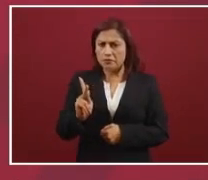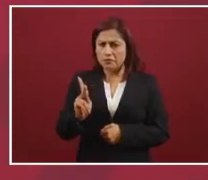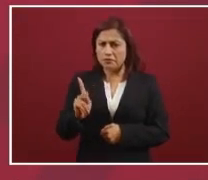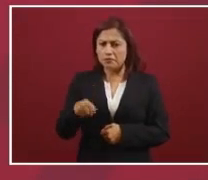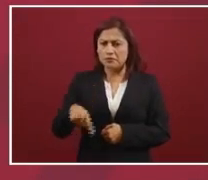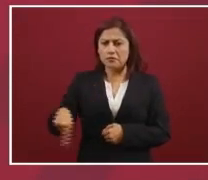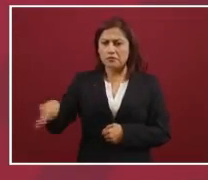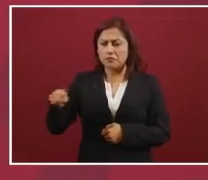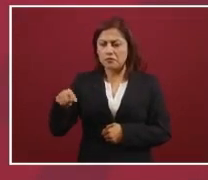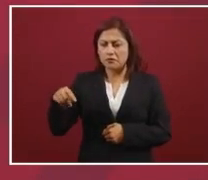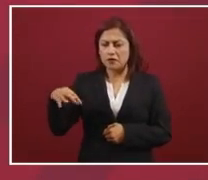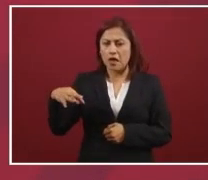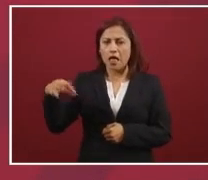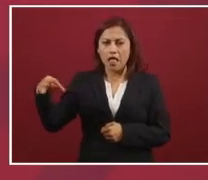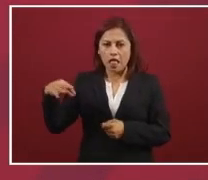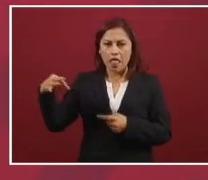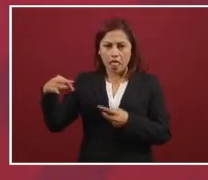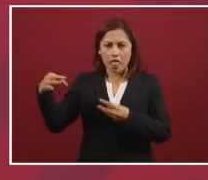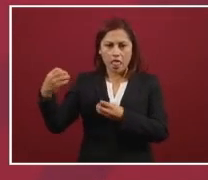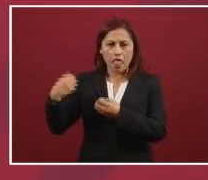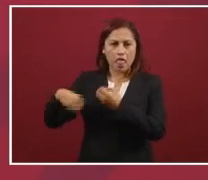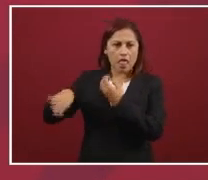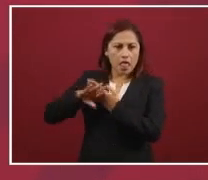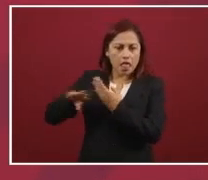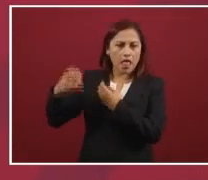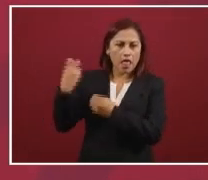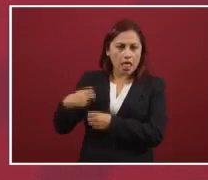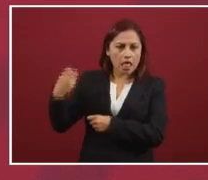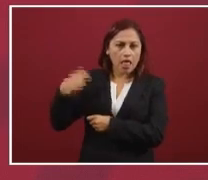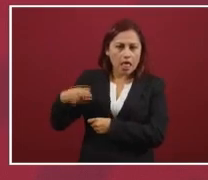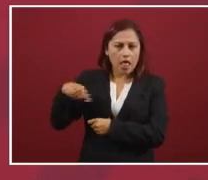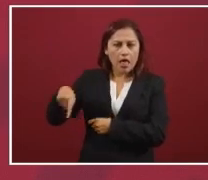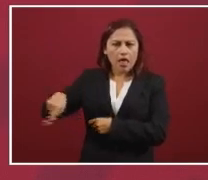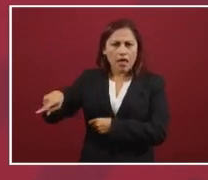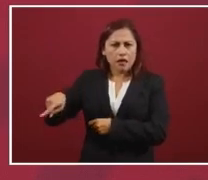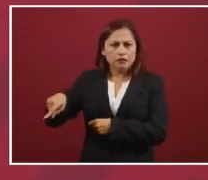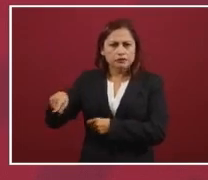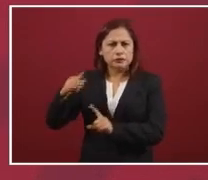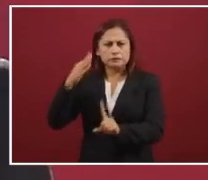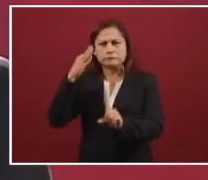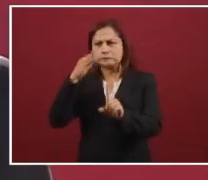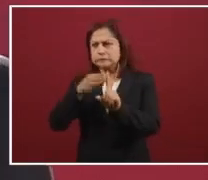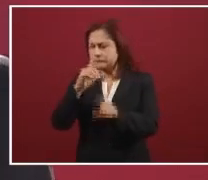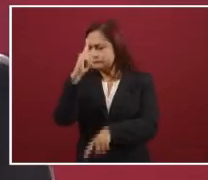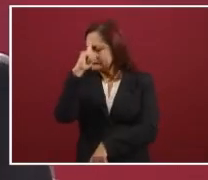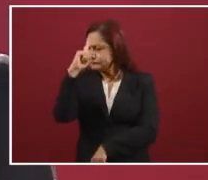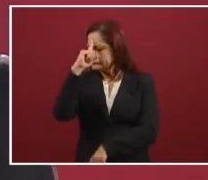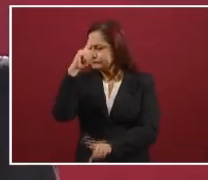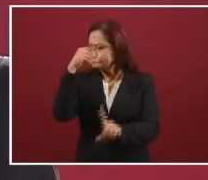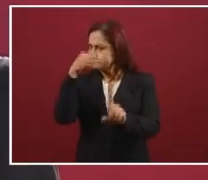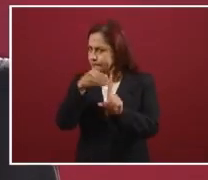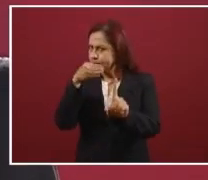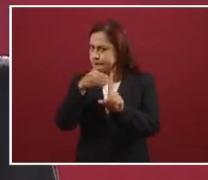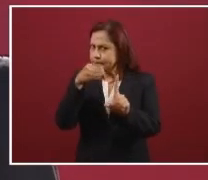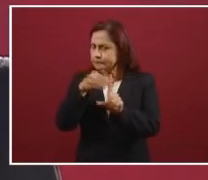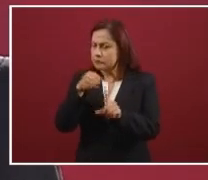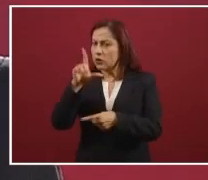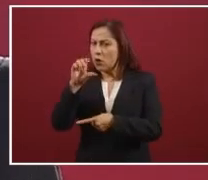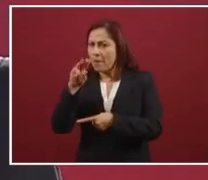lo atienden mucho. Es Lomelí, es Ursúa, es la recesión.